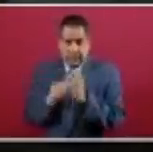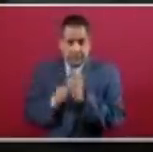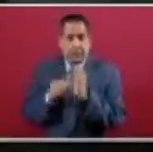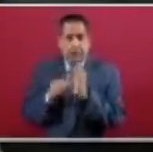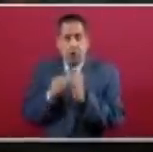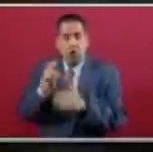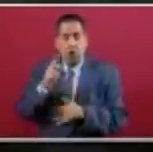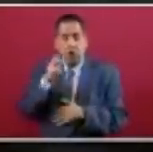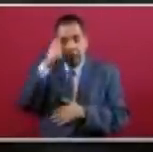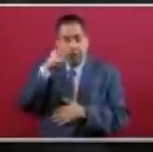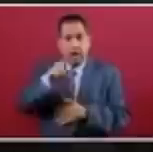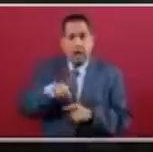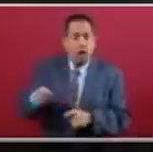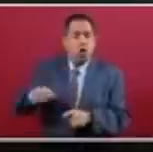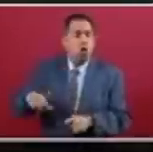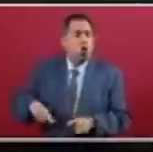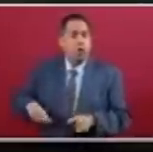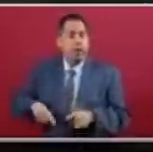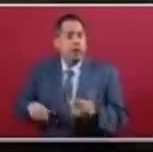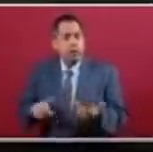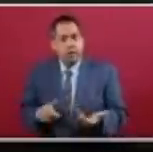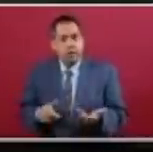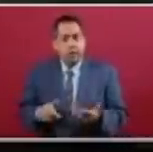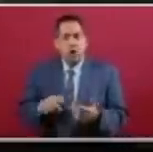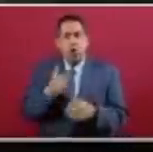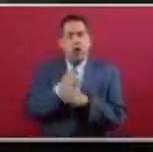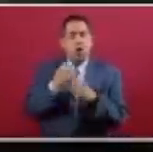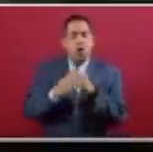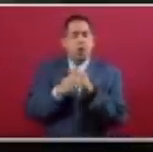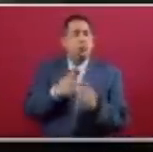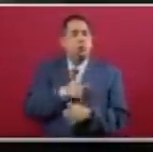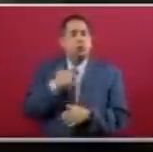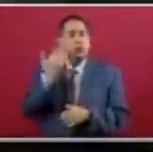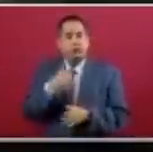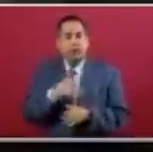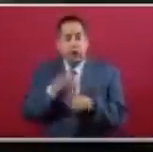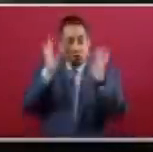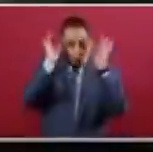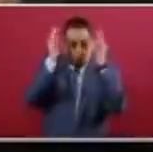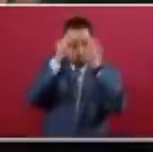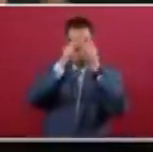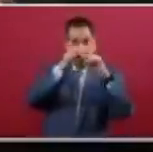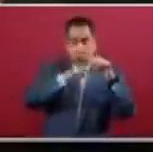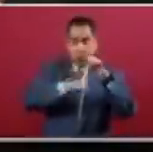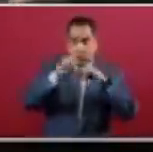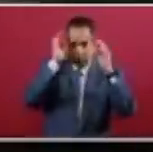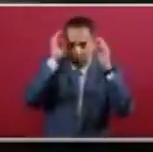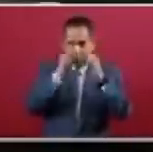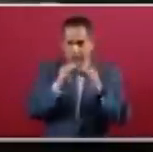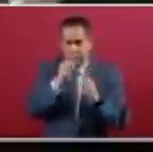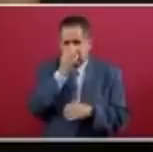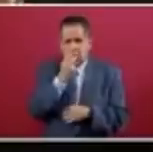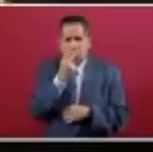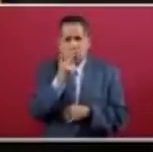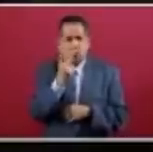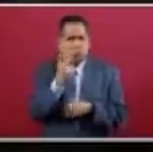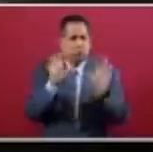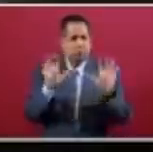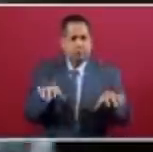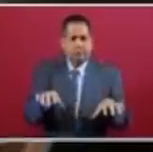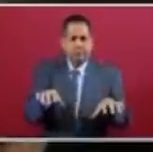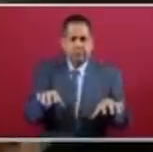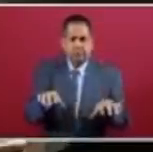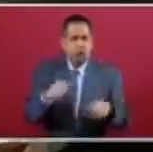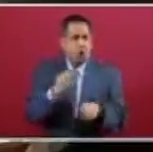dólares para el gobierno. Y ahora, otra cosa que me gustaría es que los consulados nada más tengan dos suites. Son unos